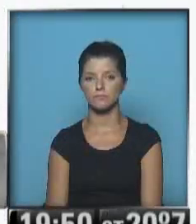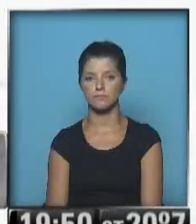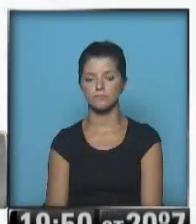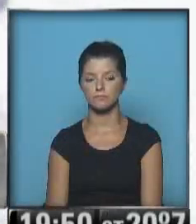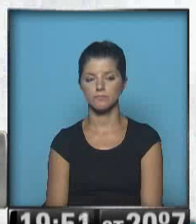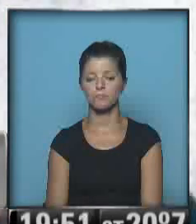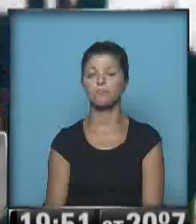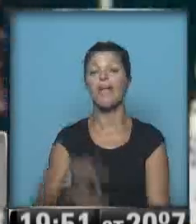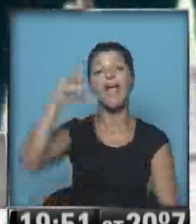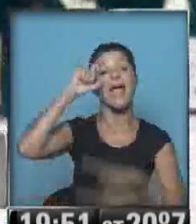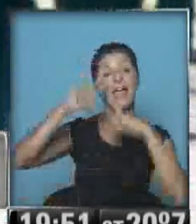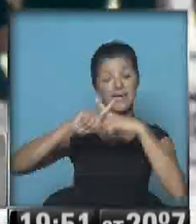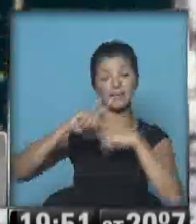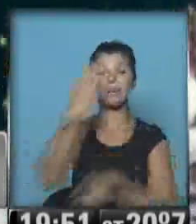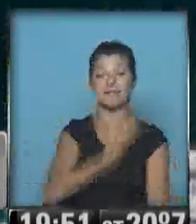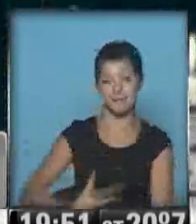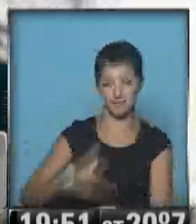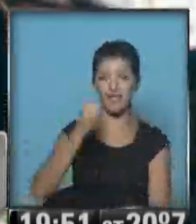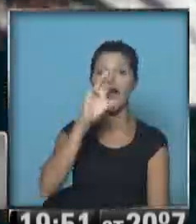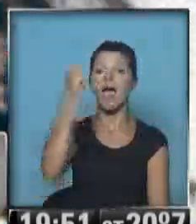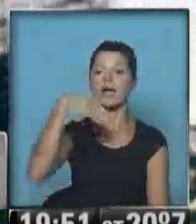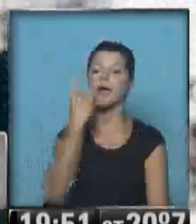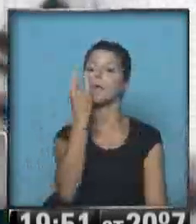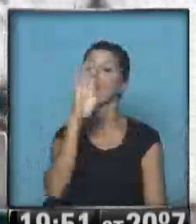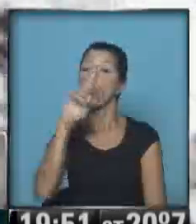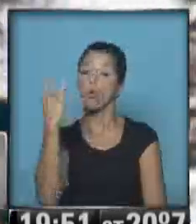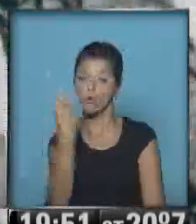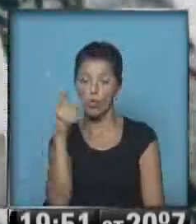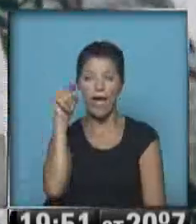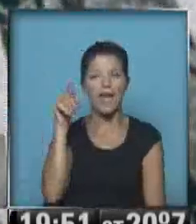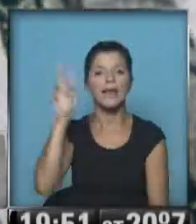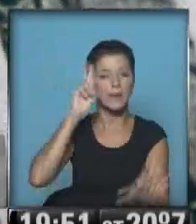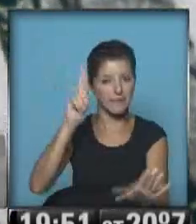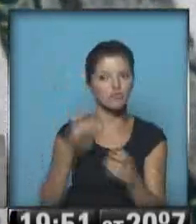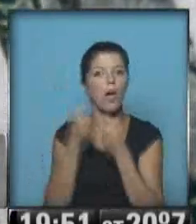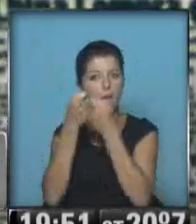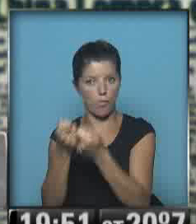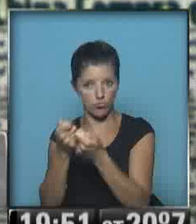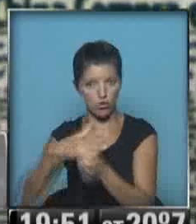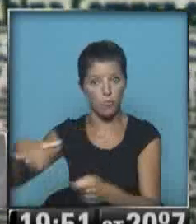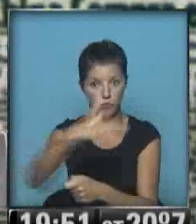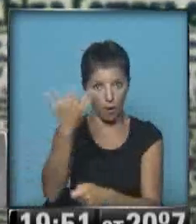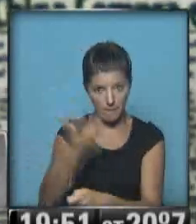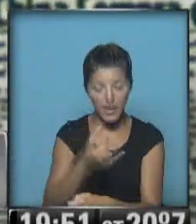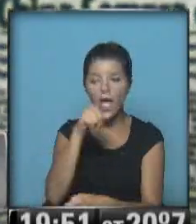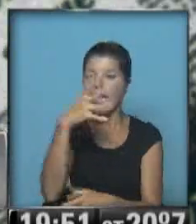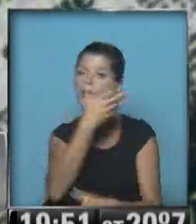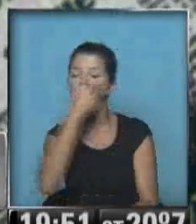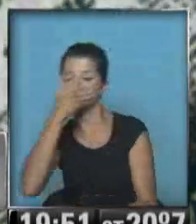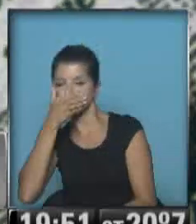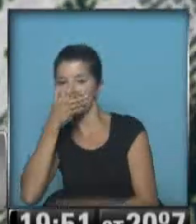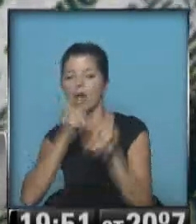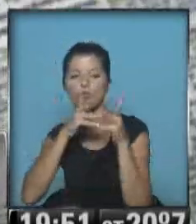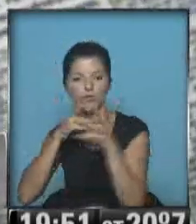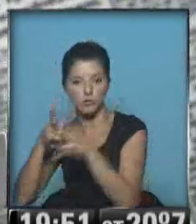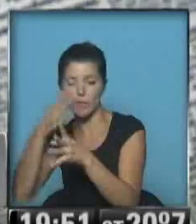guerra presidente aramburu un símbolo que acumuló gran respeto y apoyo en la población fue secuestrado por terroristas